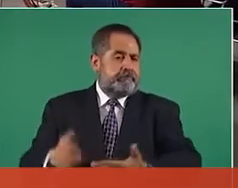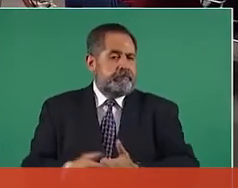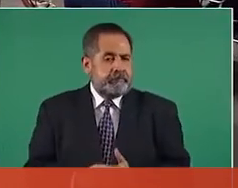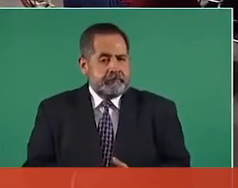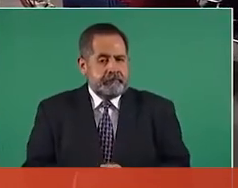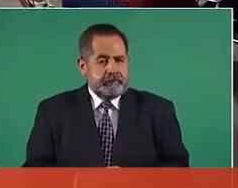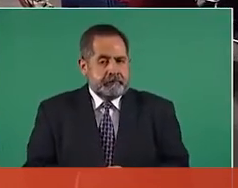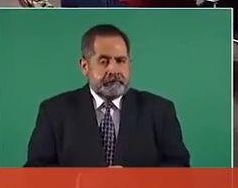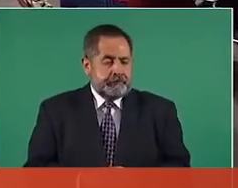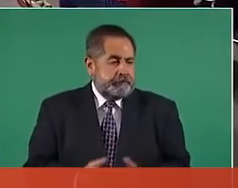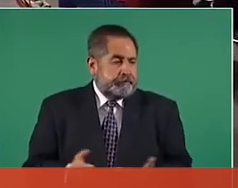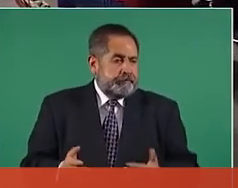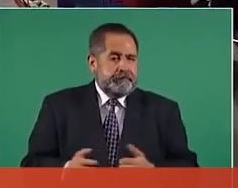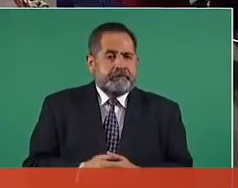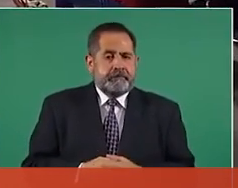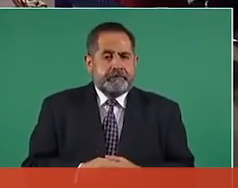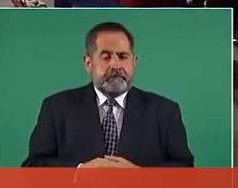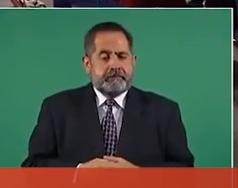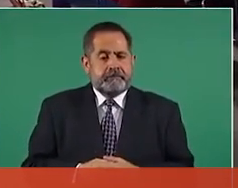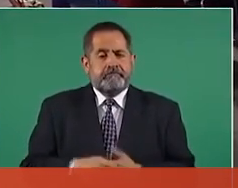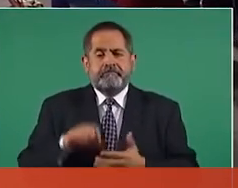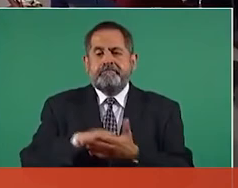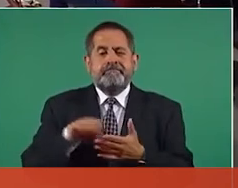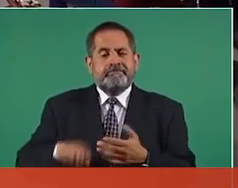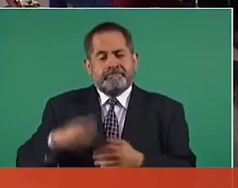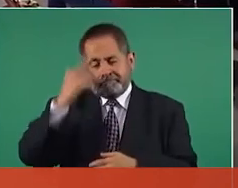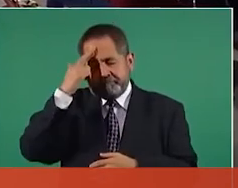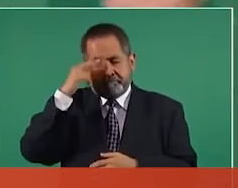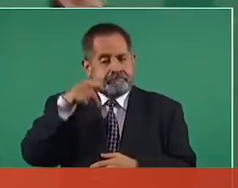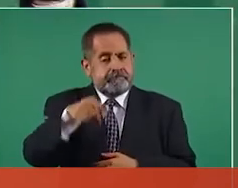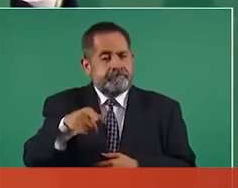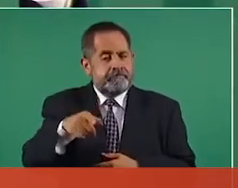Imagínense cuántos aparatos